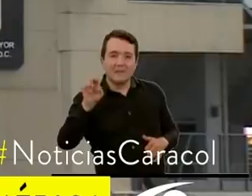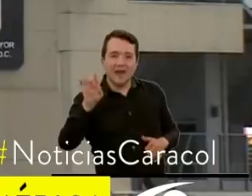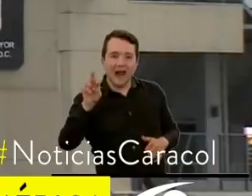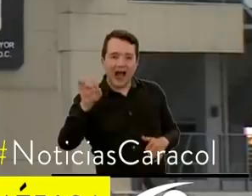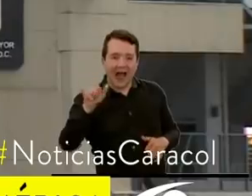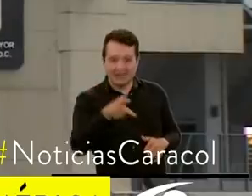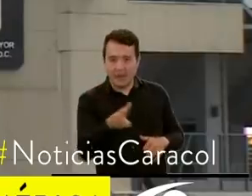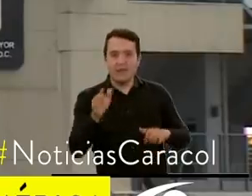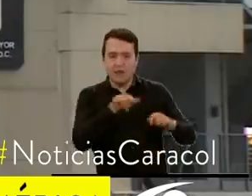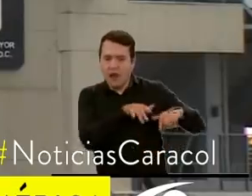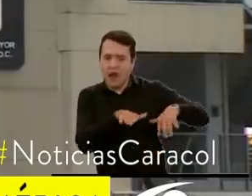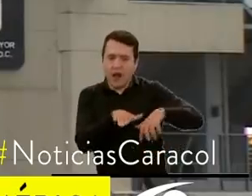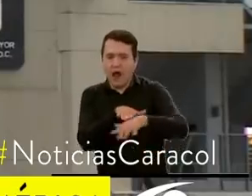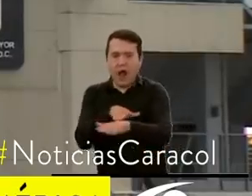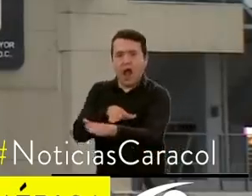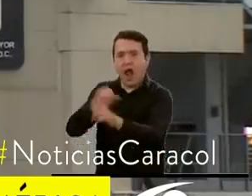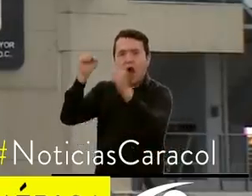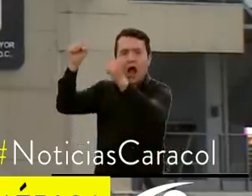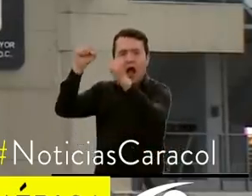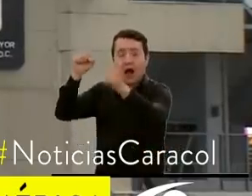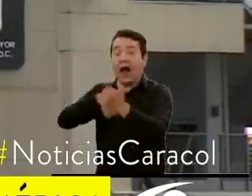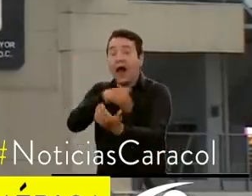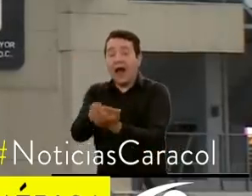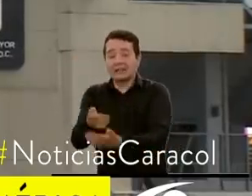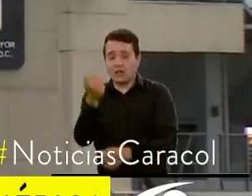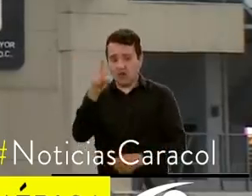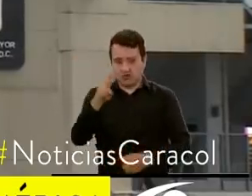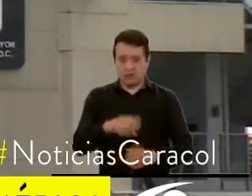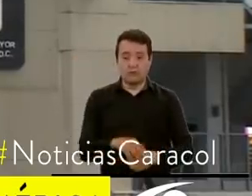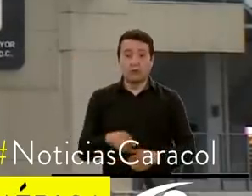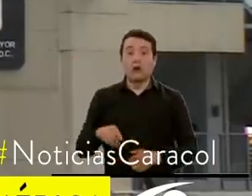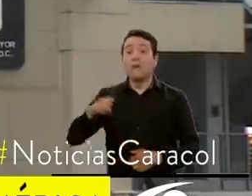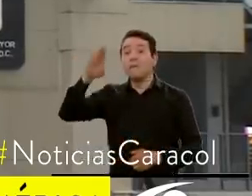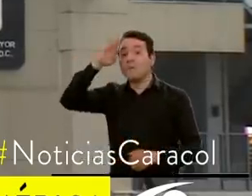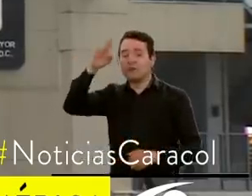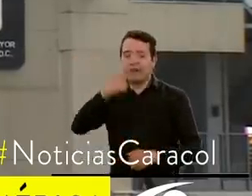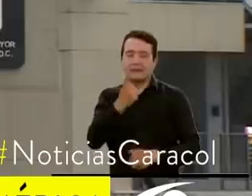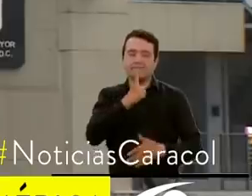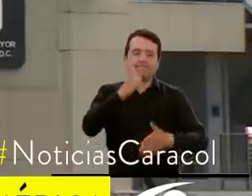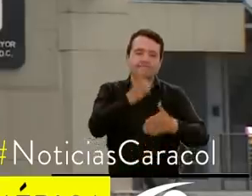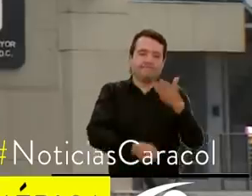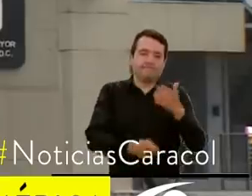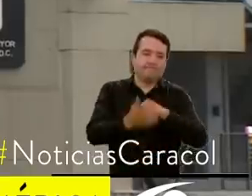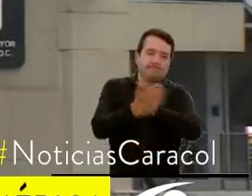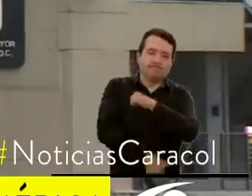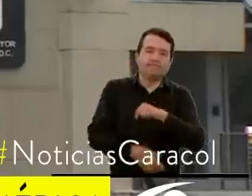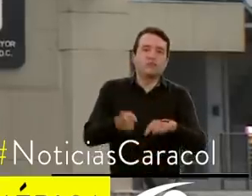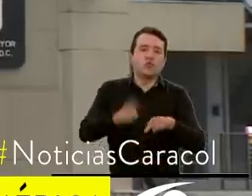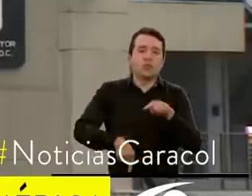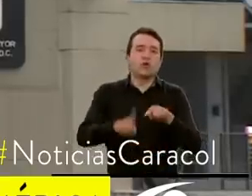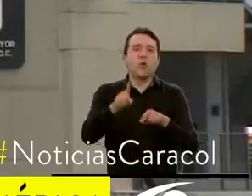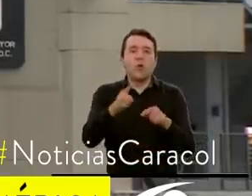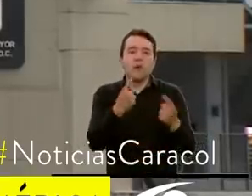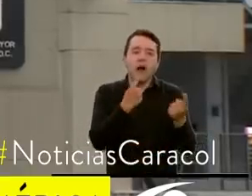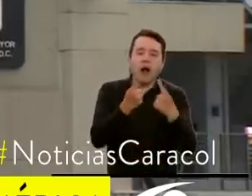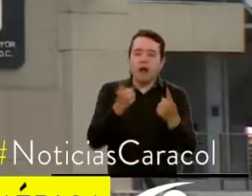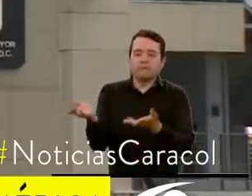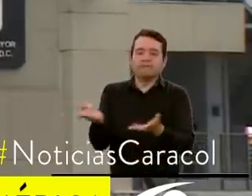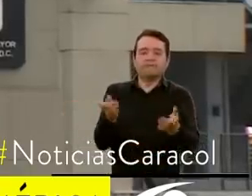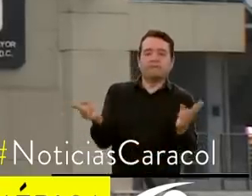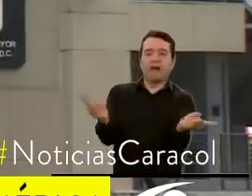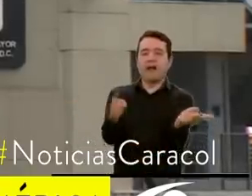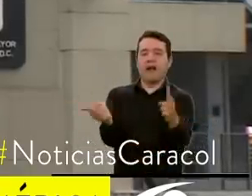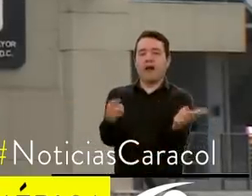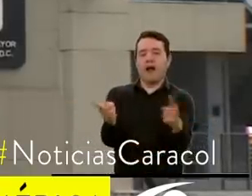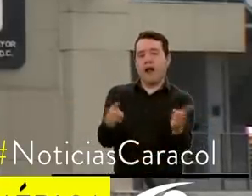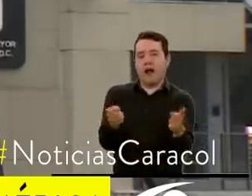medianoche. Dice la policía que no hubo ningún tipo de sanciones ni amonestaciones a los hinchas porque utilizaron la mediación para evitar